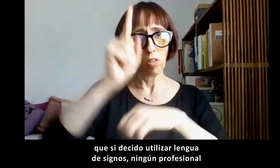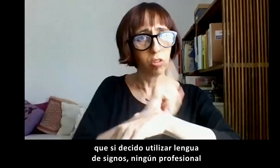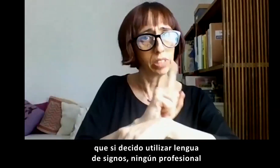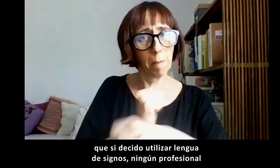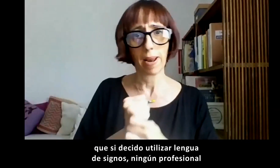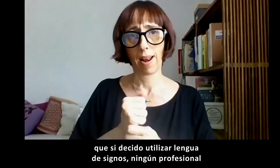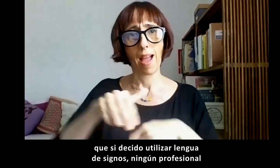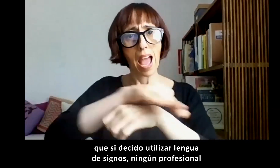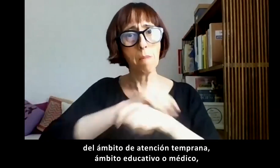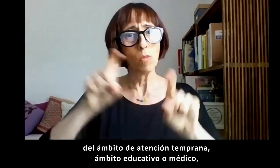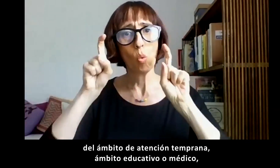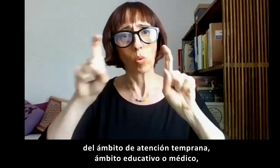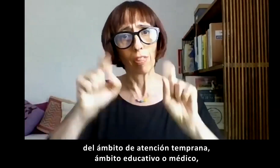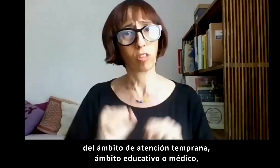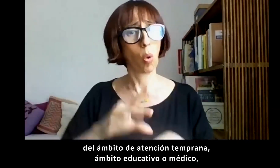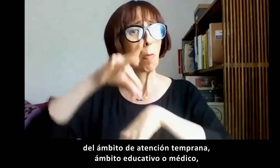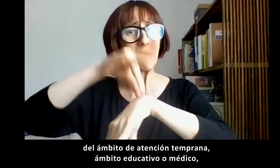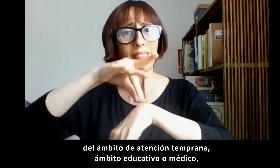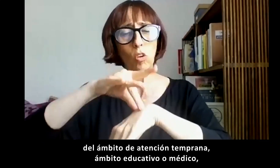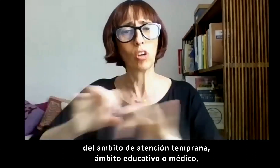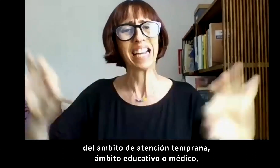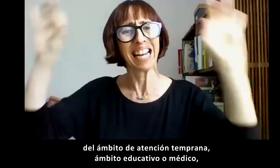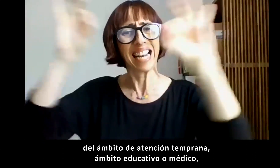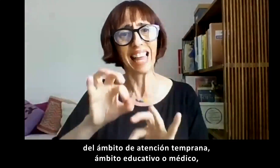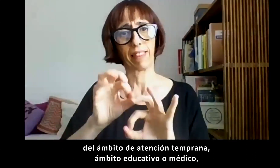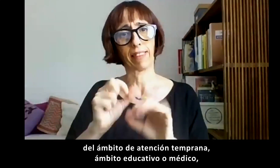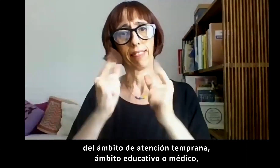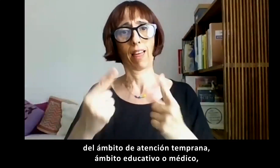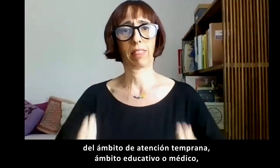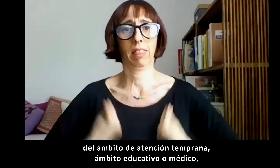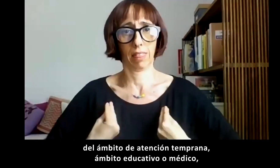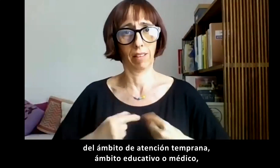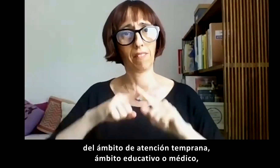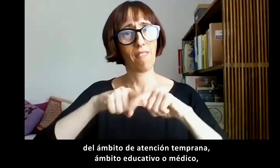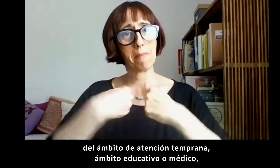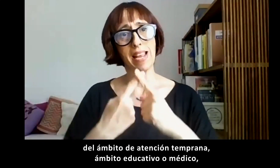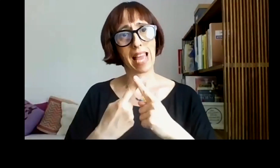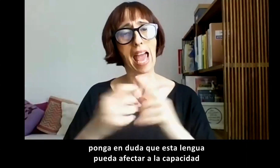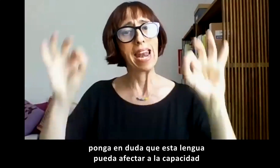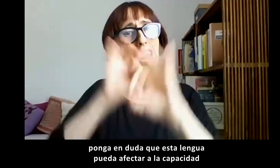ningún profesional del ámbito de la atención temprana, del ámbito educativo o médico,